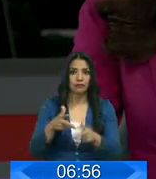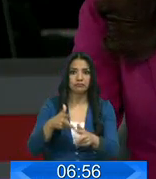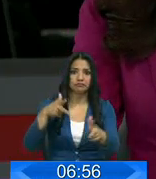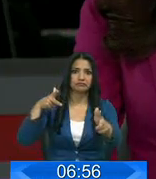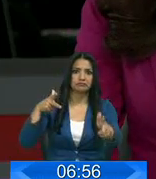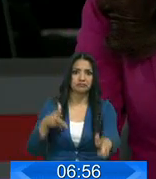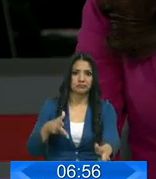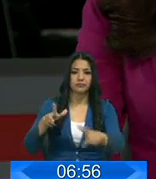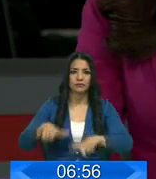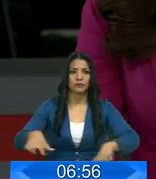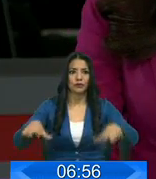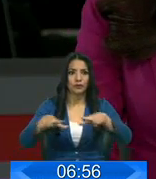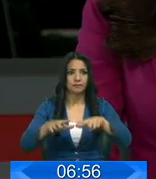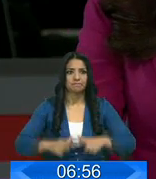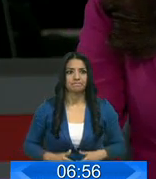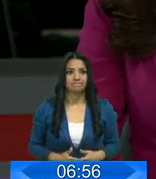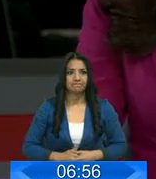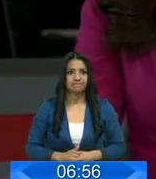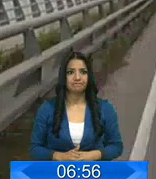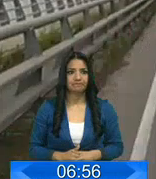congestión vehicular.